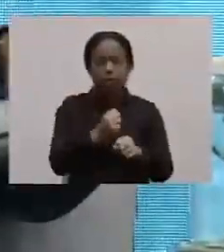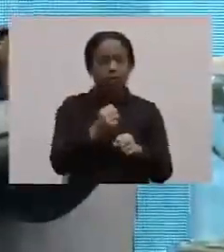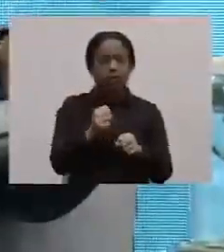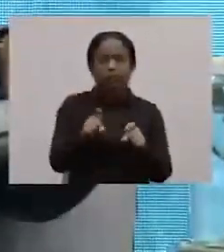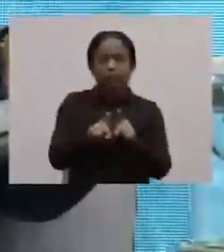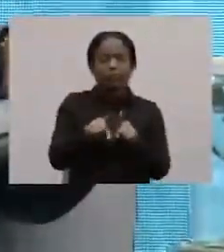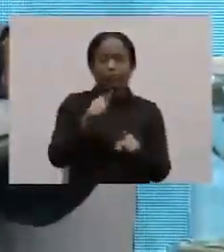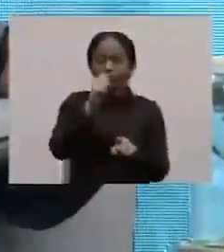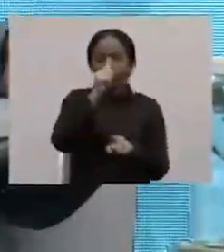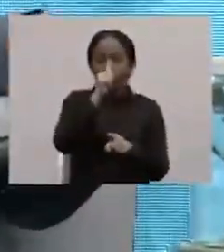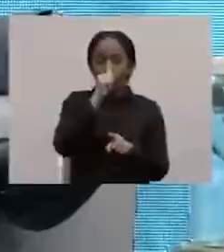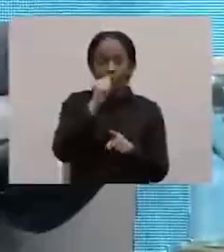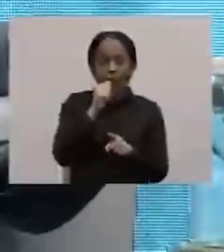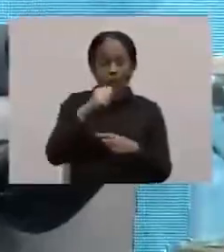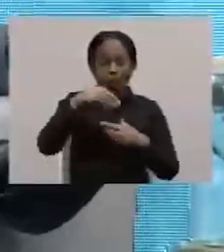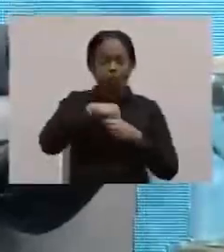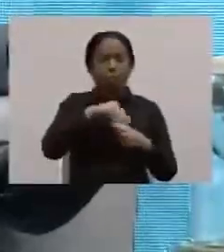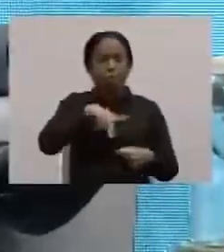cerca, pero